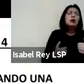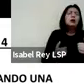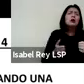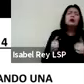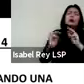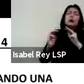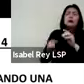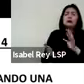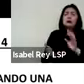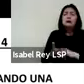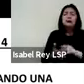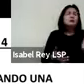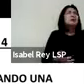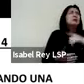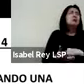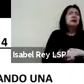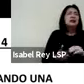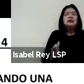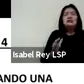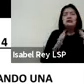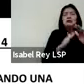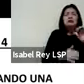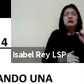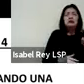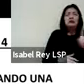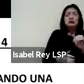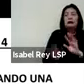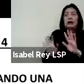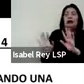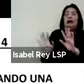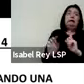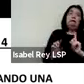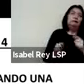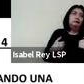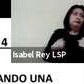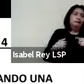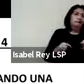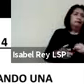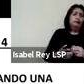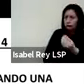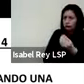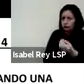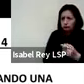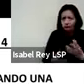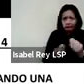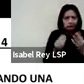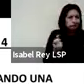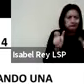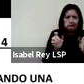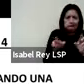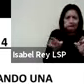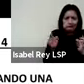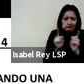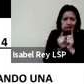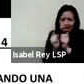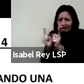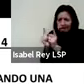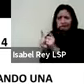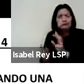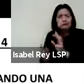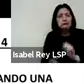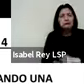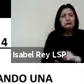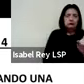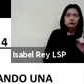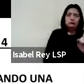llevar? Bueno, vamos a Cerro Azul o Agua Dulce. Ah, no, ahí no voy. ¿Y por qué? Porque la gente está muy junta. O sea, no es